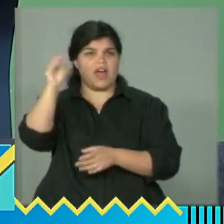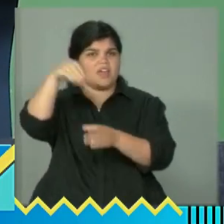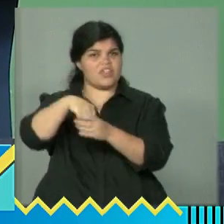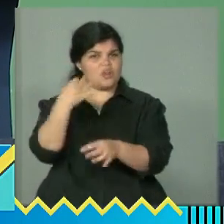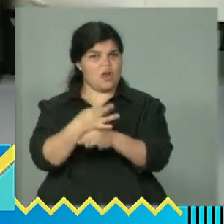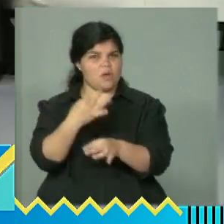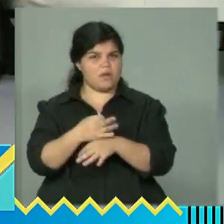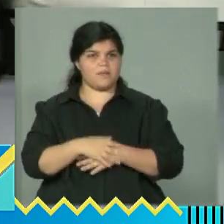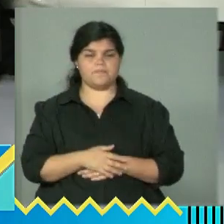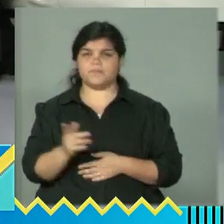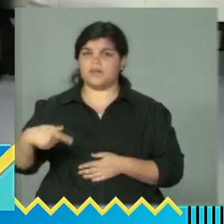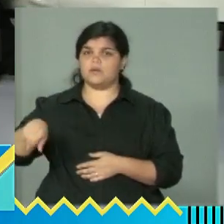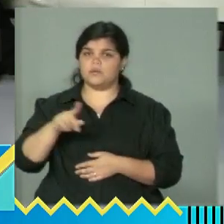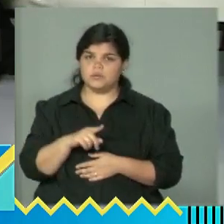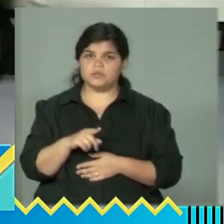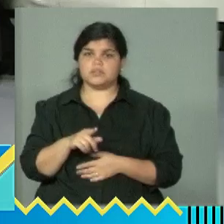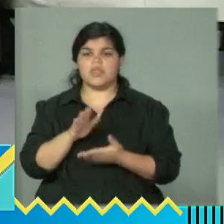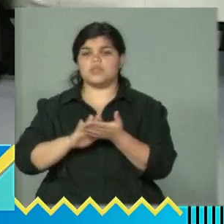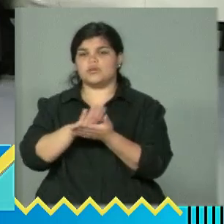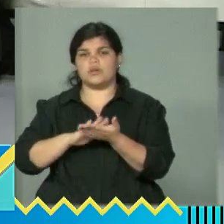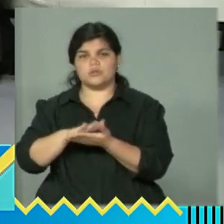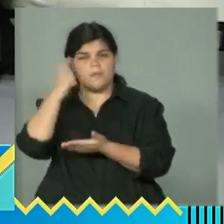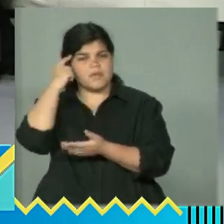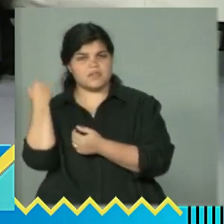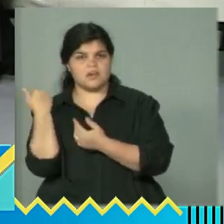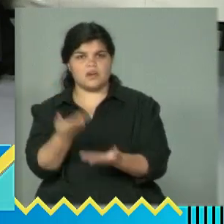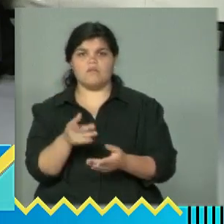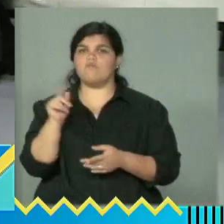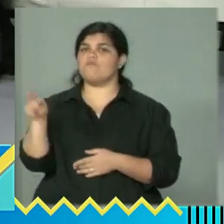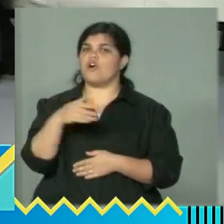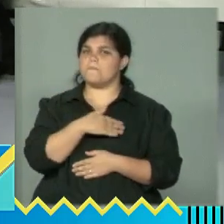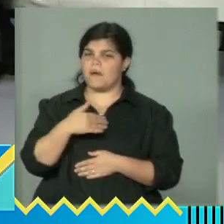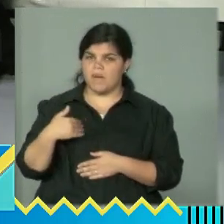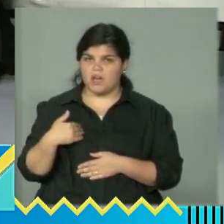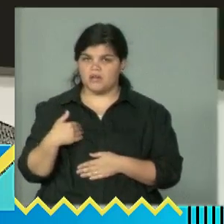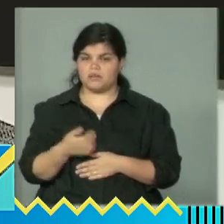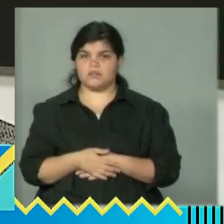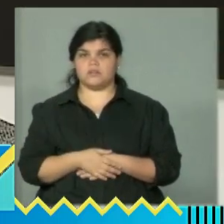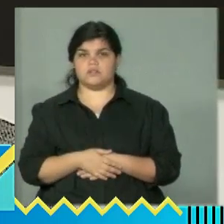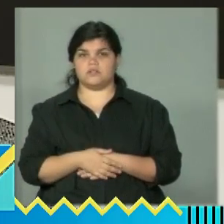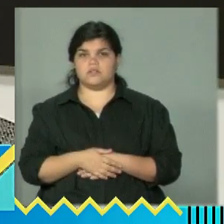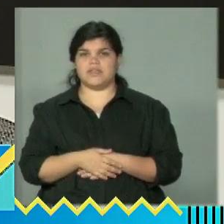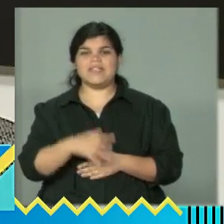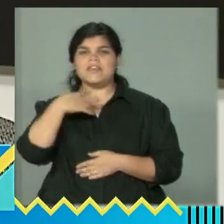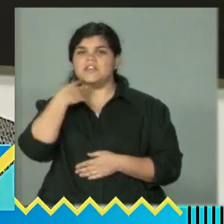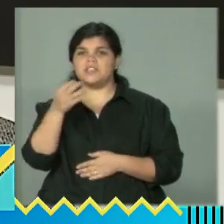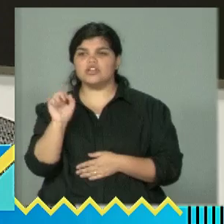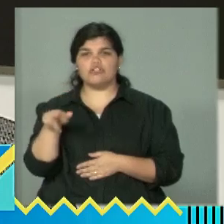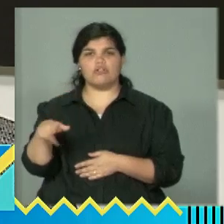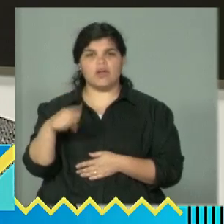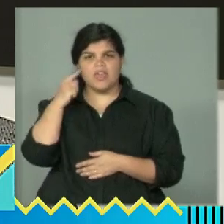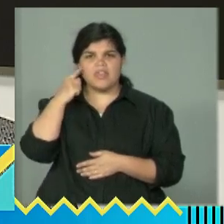escuela. Ellos mismos aportando la solución. ¿Cómo lo vivís vos como mamá, el que tu hijo planteé esta